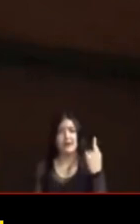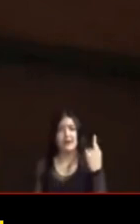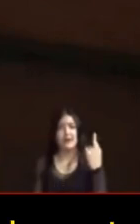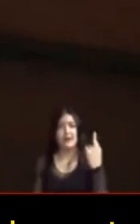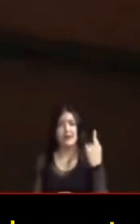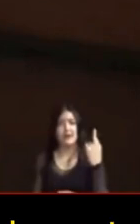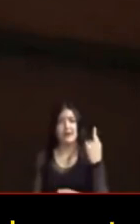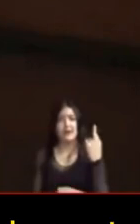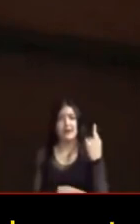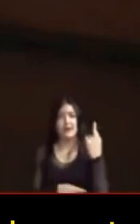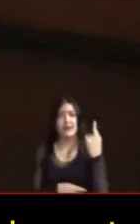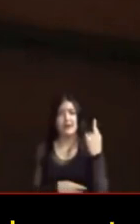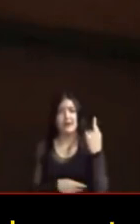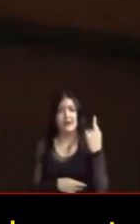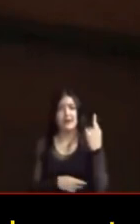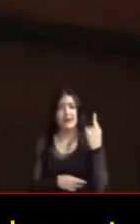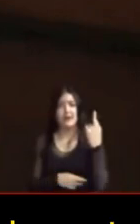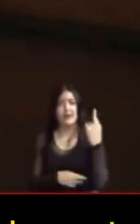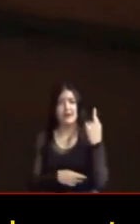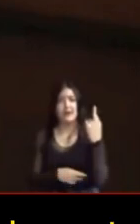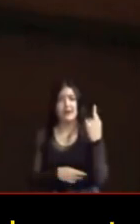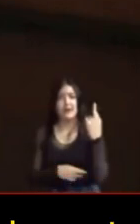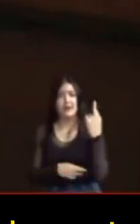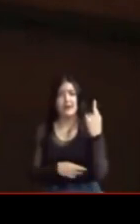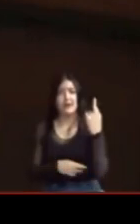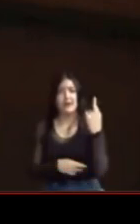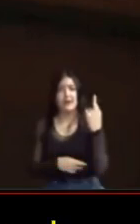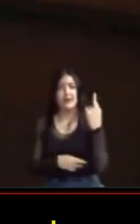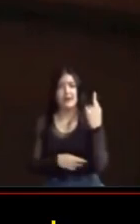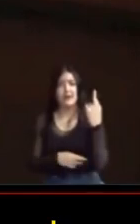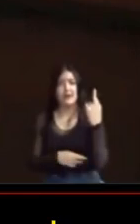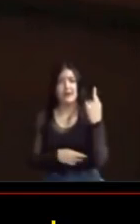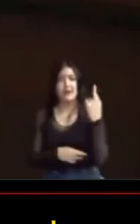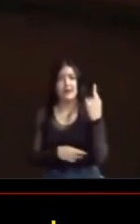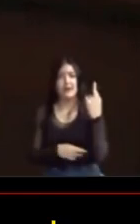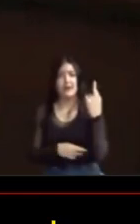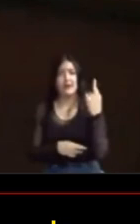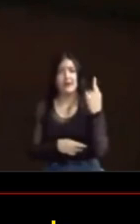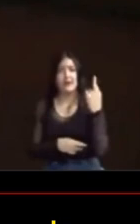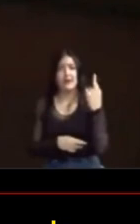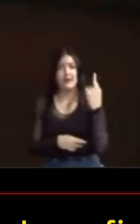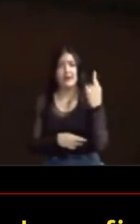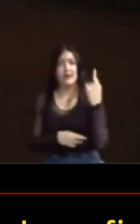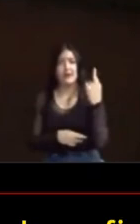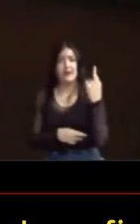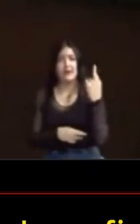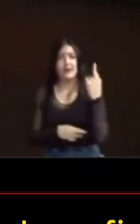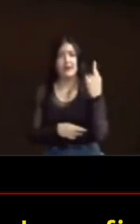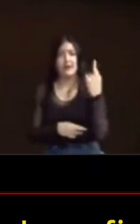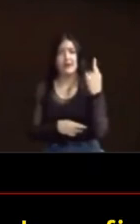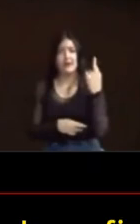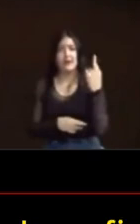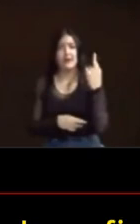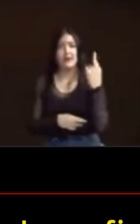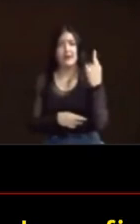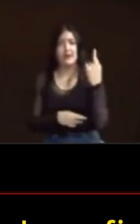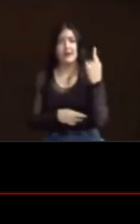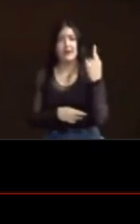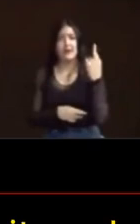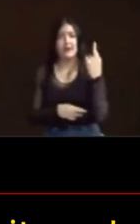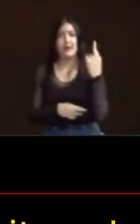y lanzadores, vehículos blindados, etcétera, entre muchos otros. Pero además vale la pena recordar que nosotros tenemos una flota